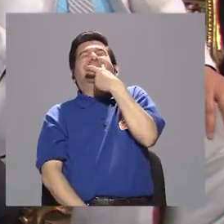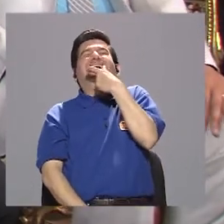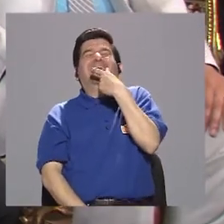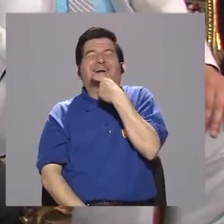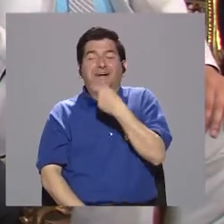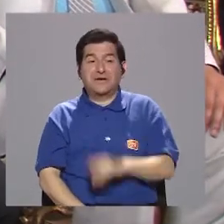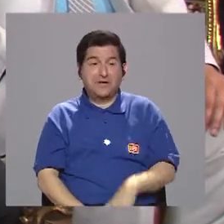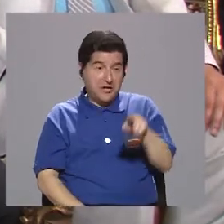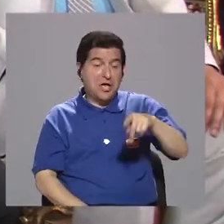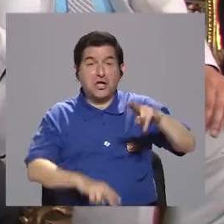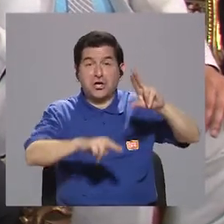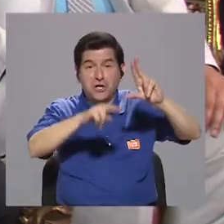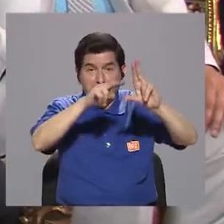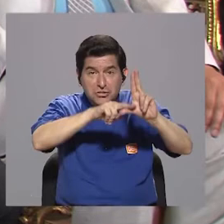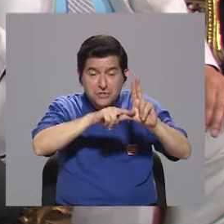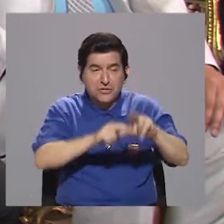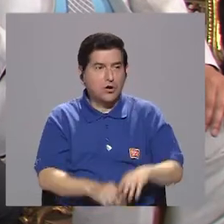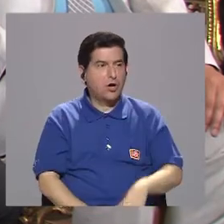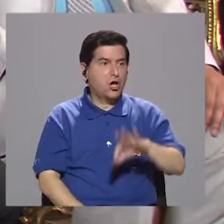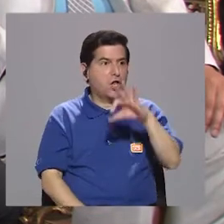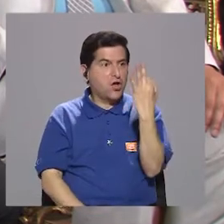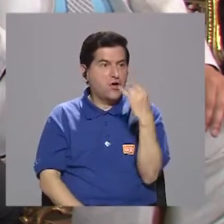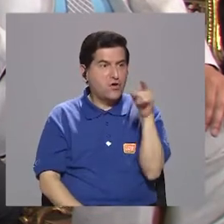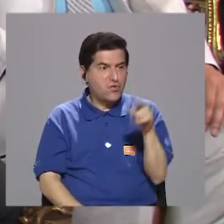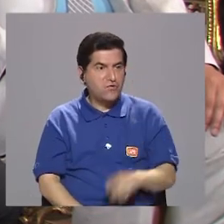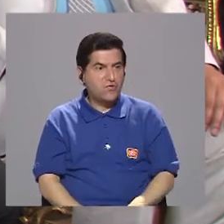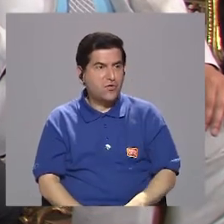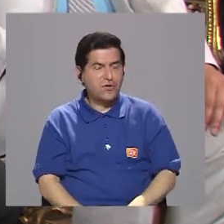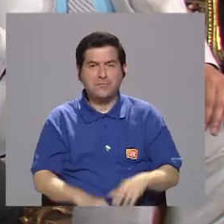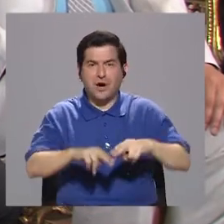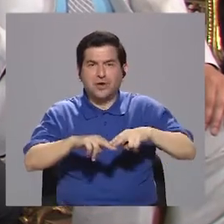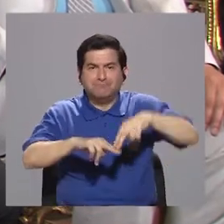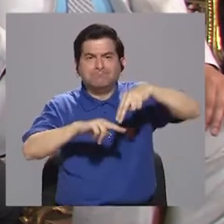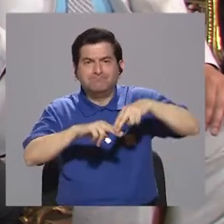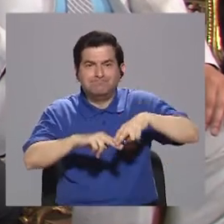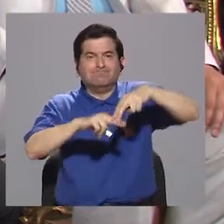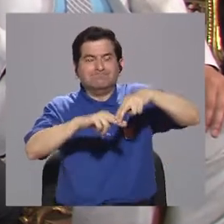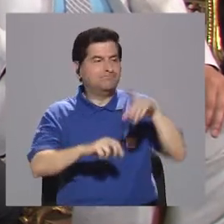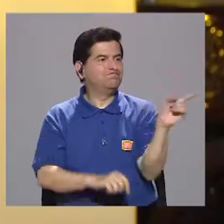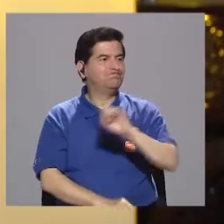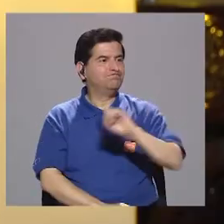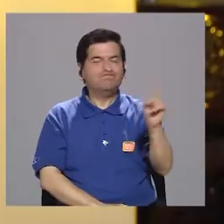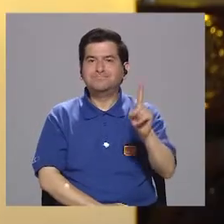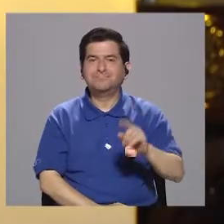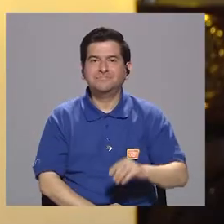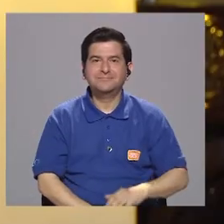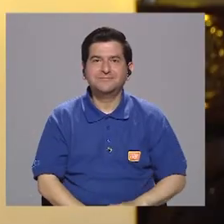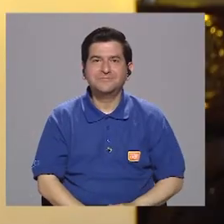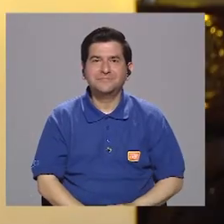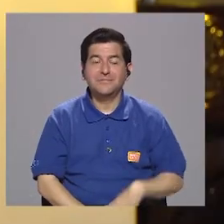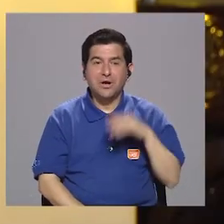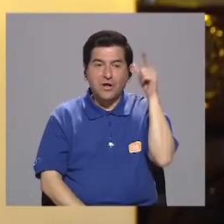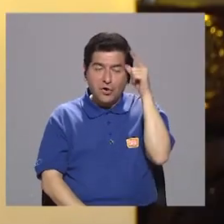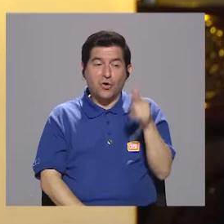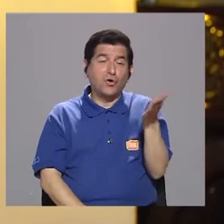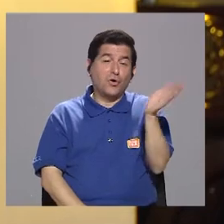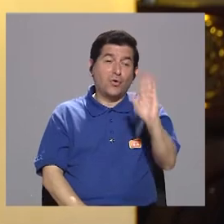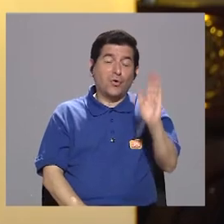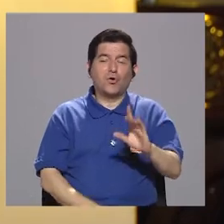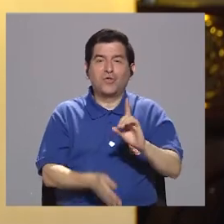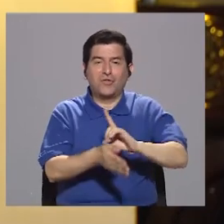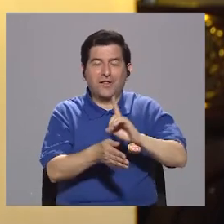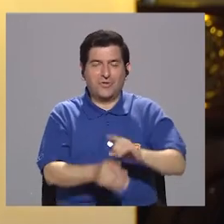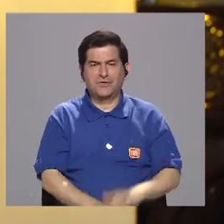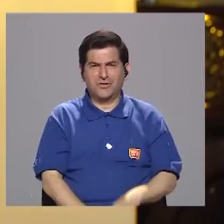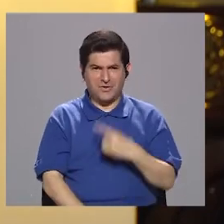Y se sentó en la sillita y no había manera de pararla de la sillita. Y por supuesto que cuando nos despedimos del doctor,